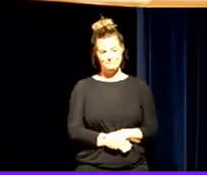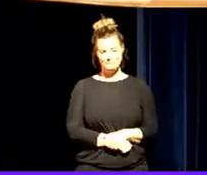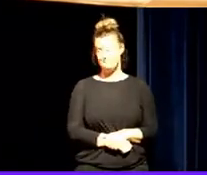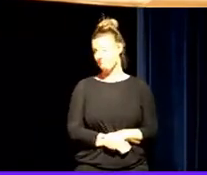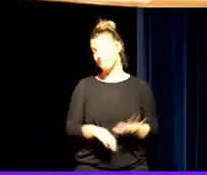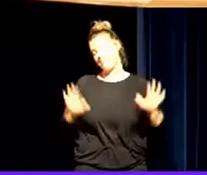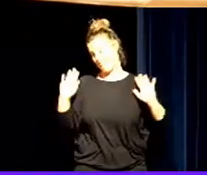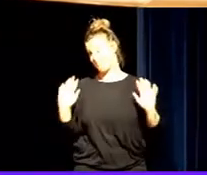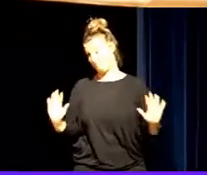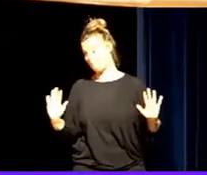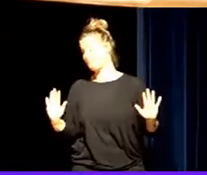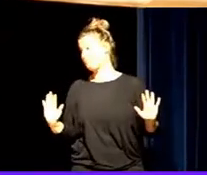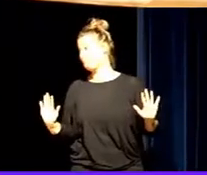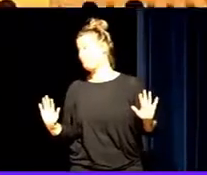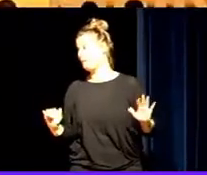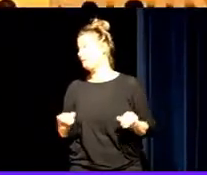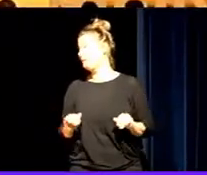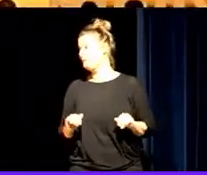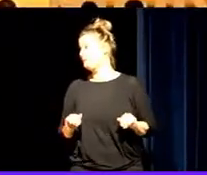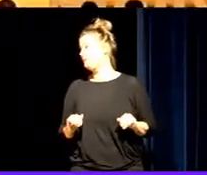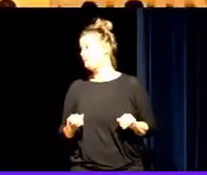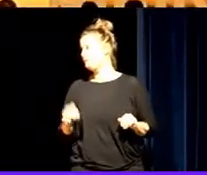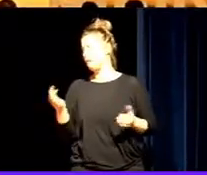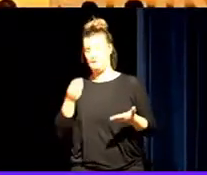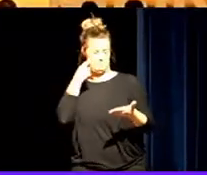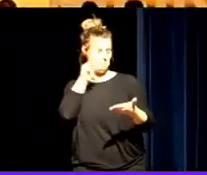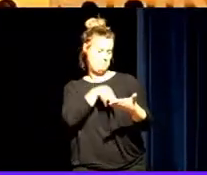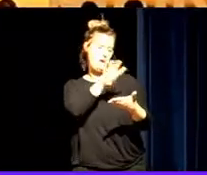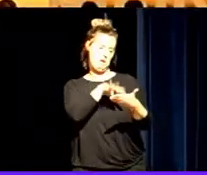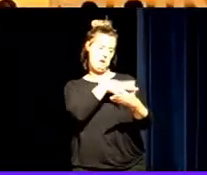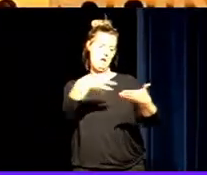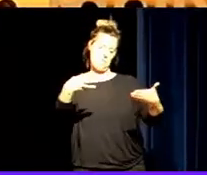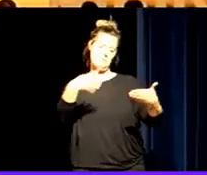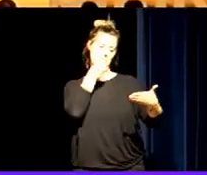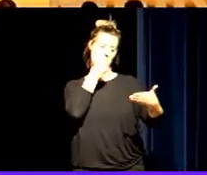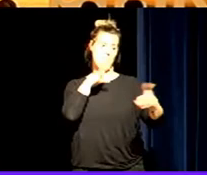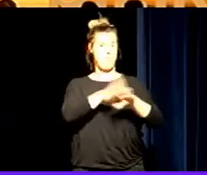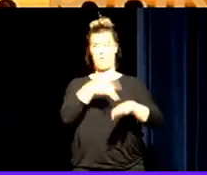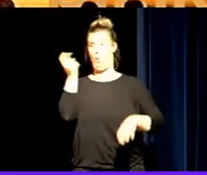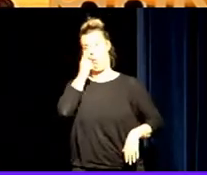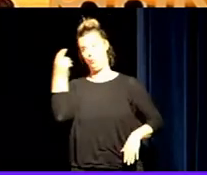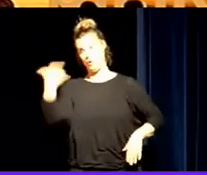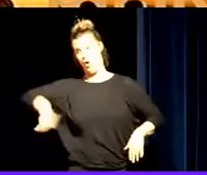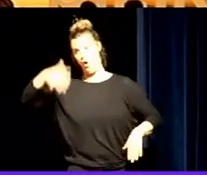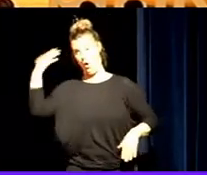De todas maneras, habría que mirar bien el calendario, porque junio